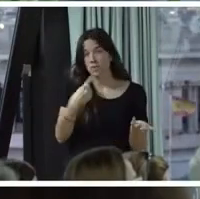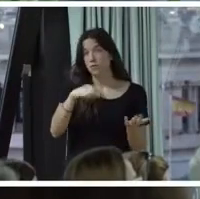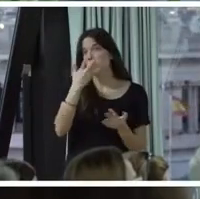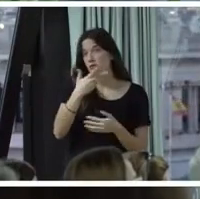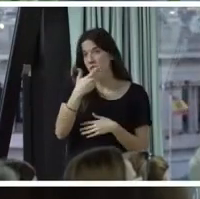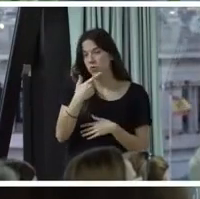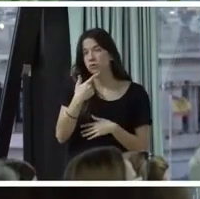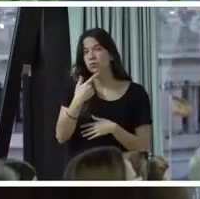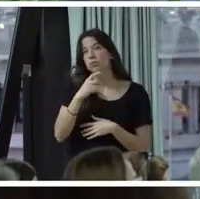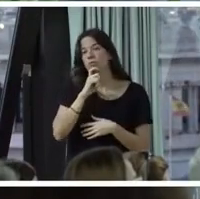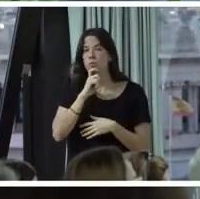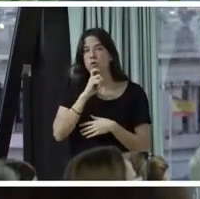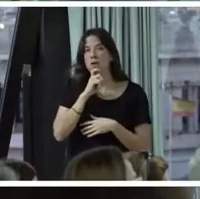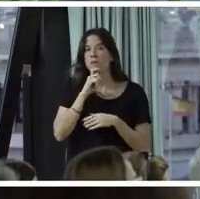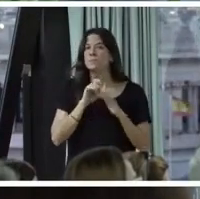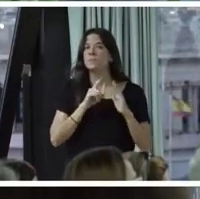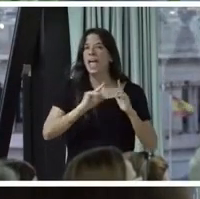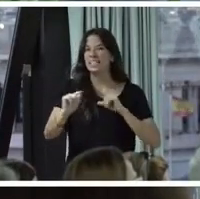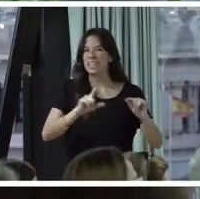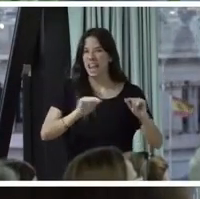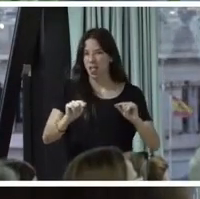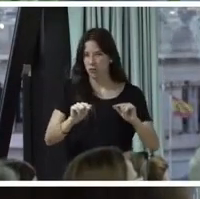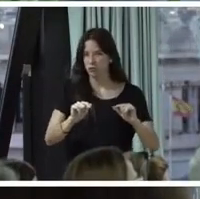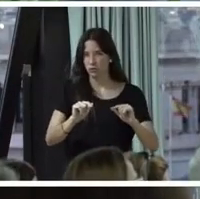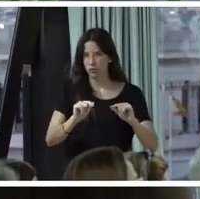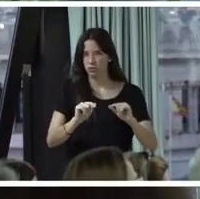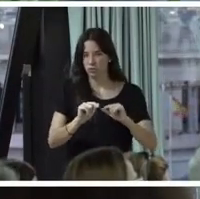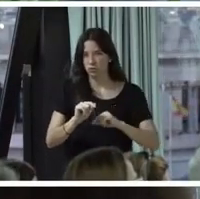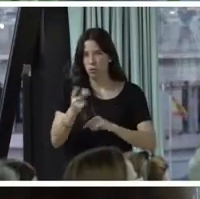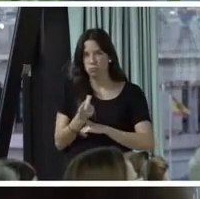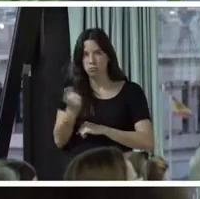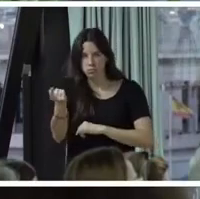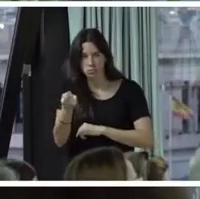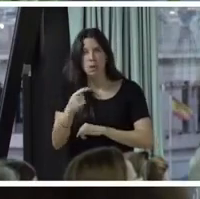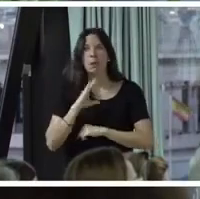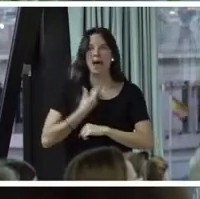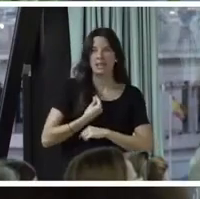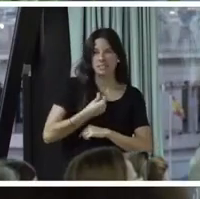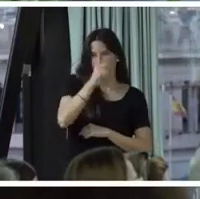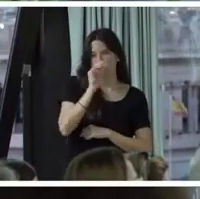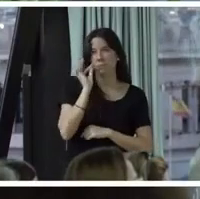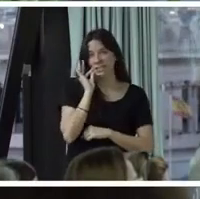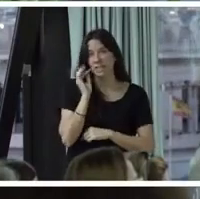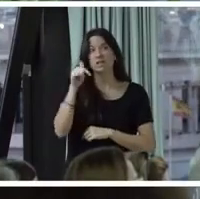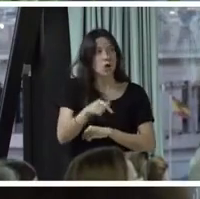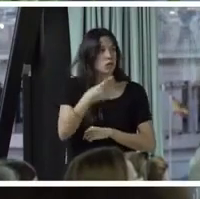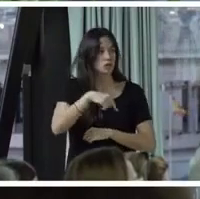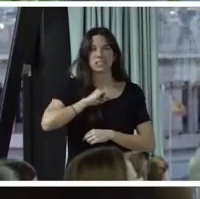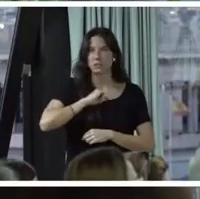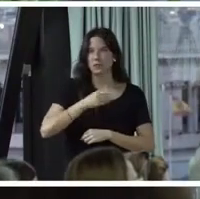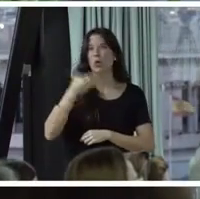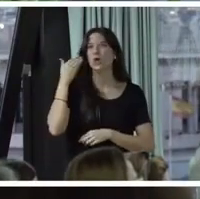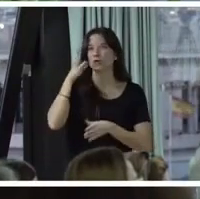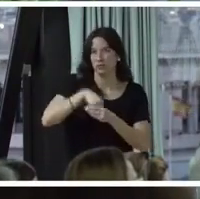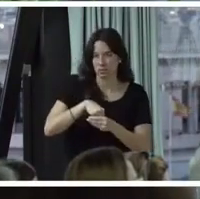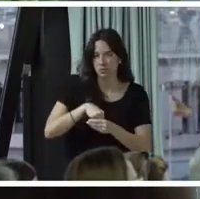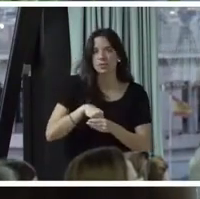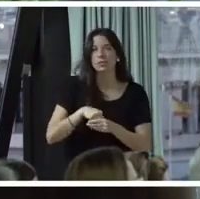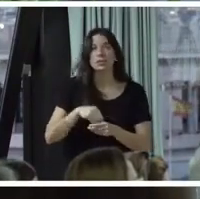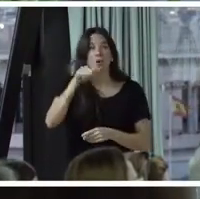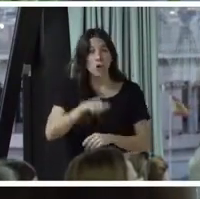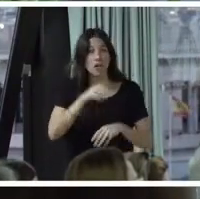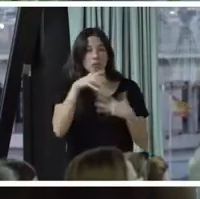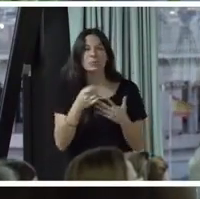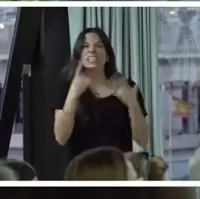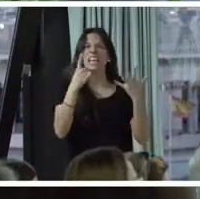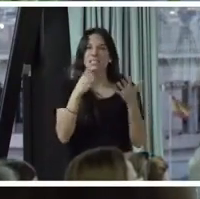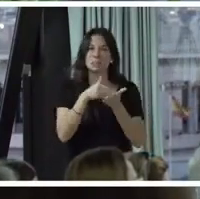como exiliados y exiliadas palestinas de la cual hoy nos enorgullece formar parte Hoy somos cerca de